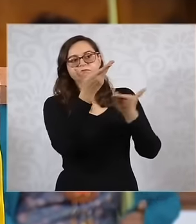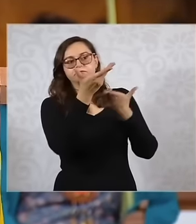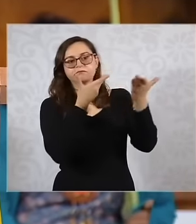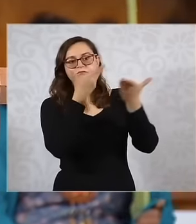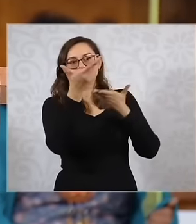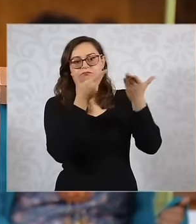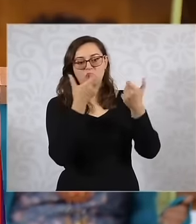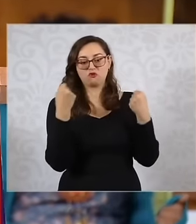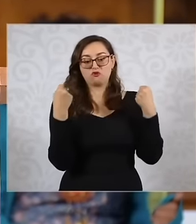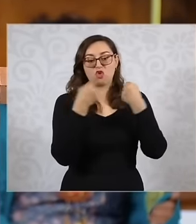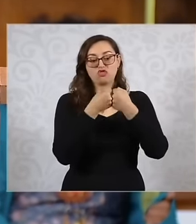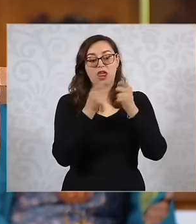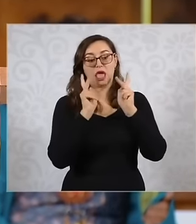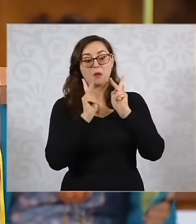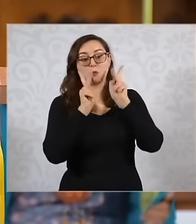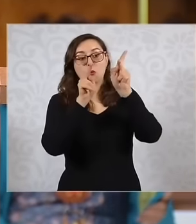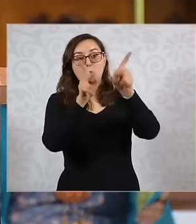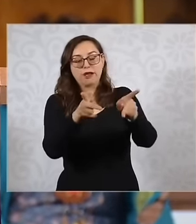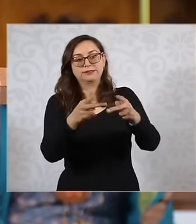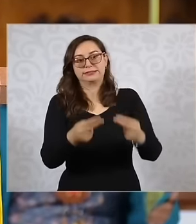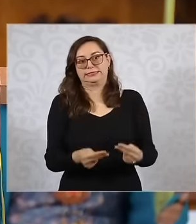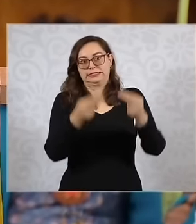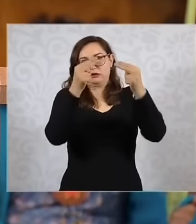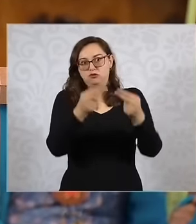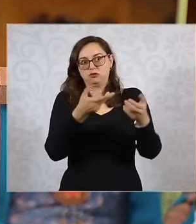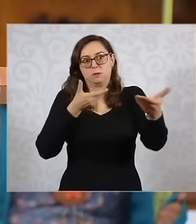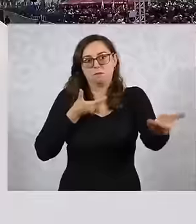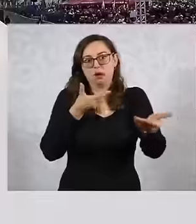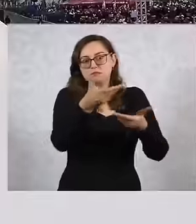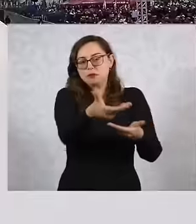puentes transfronterizos que son fundamentales.